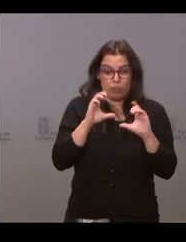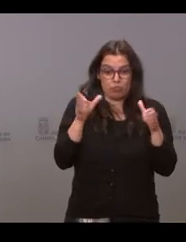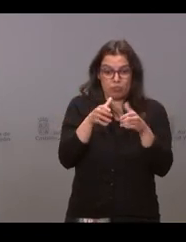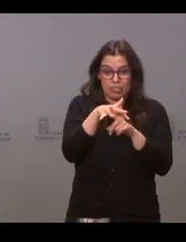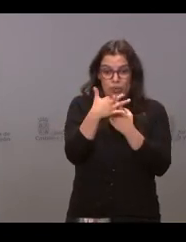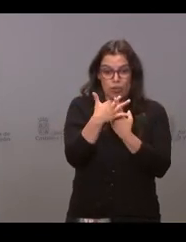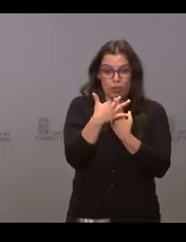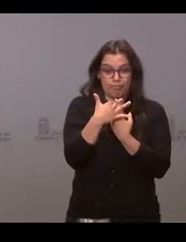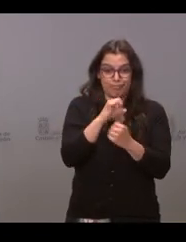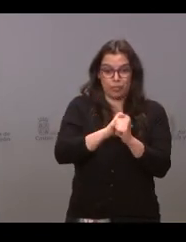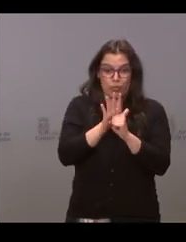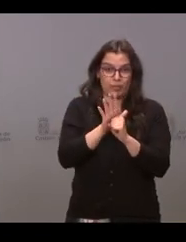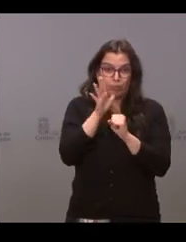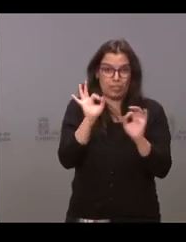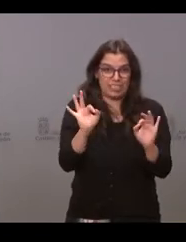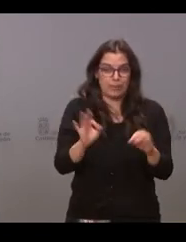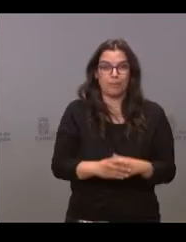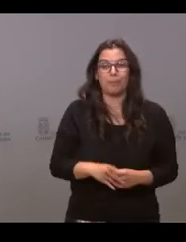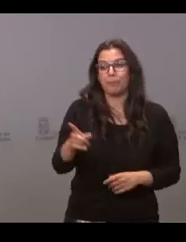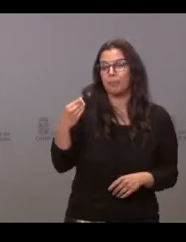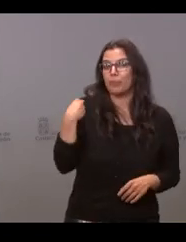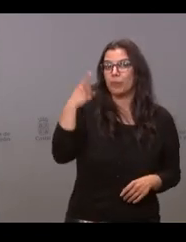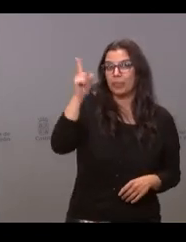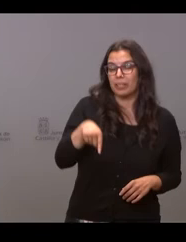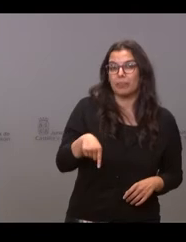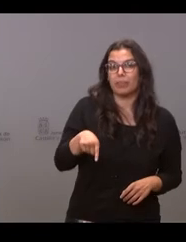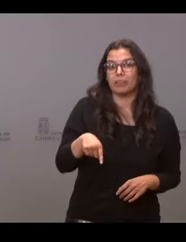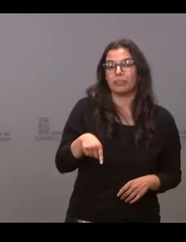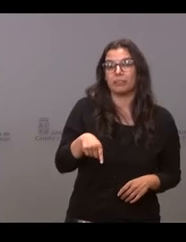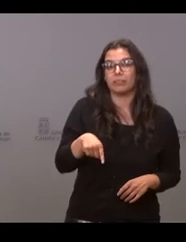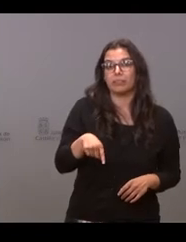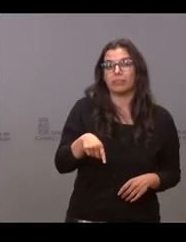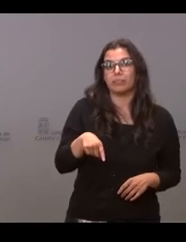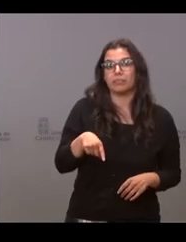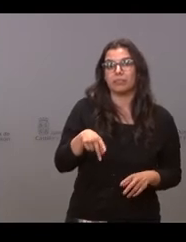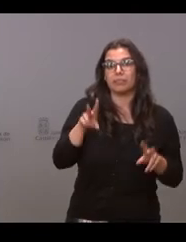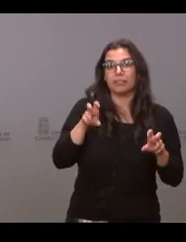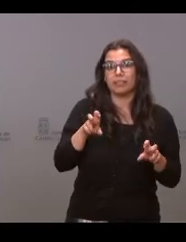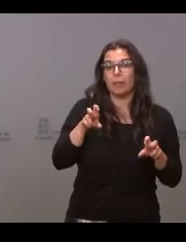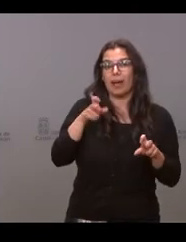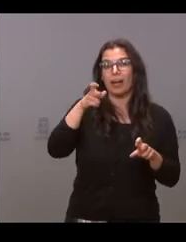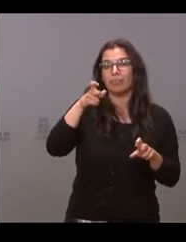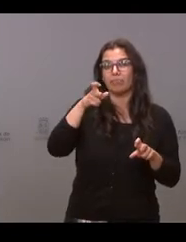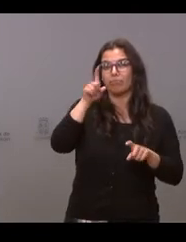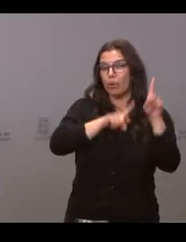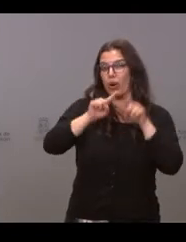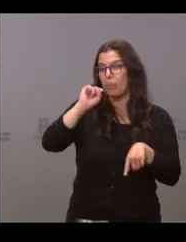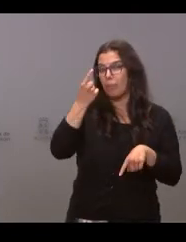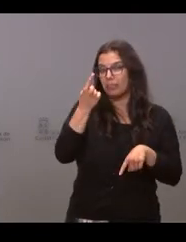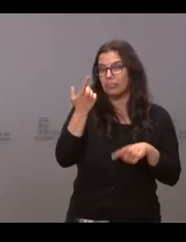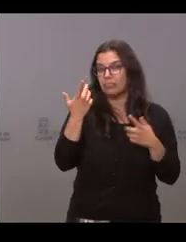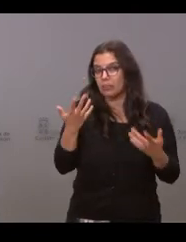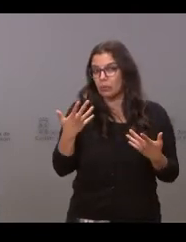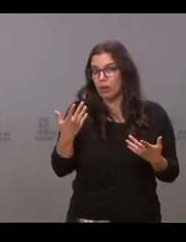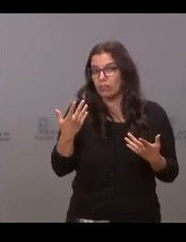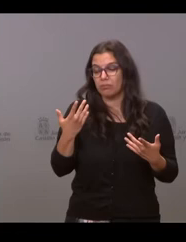negociar la preguntabas por la sesión más importante la sesión más importante han sido todas desde que se constituyen las mesas